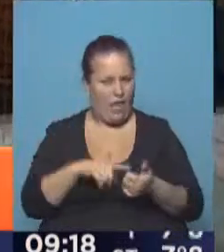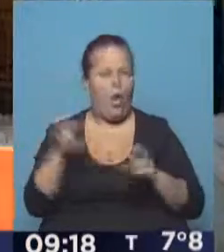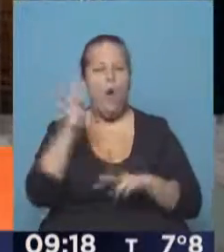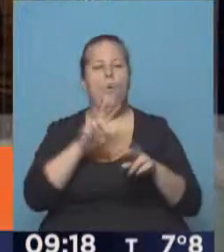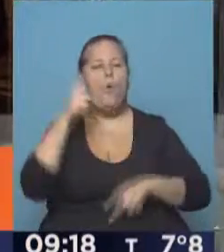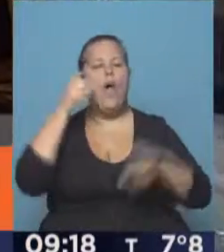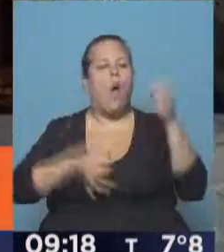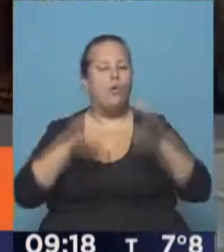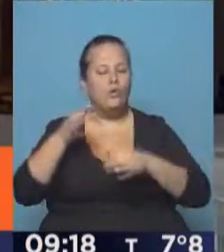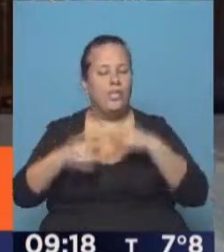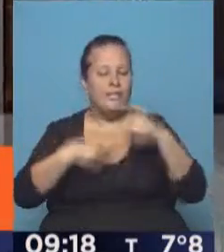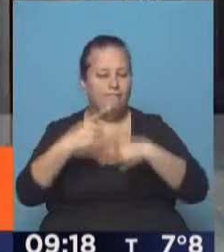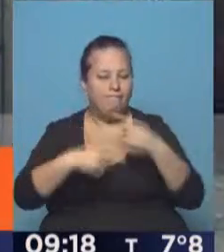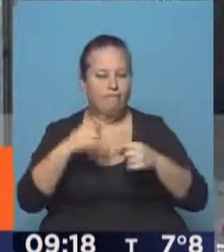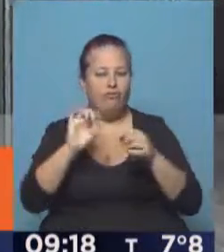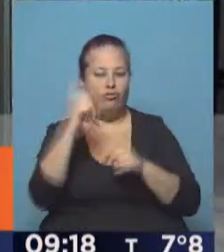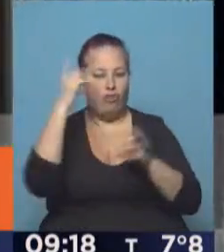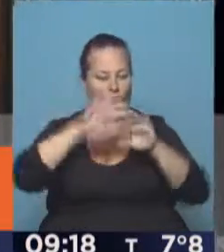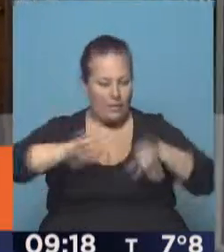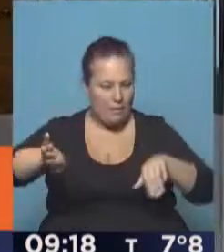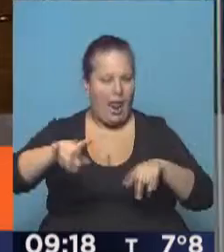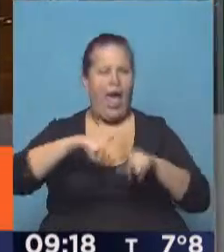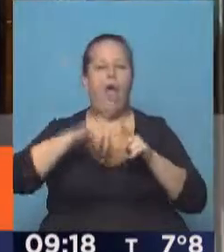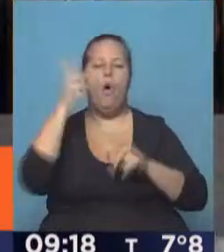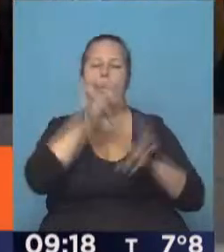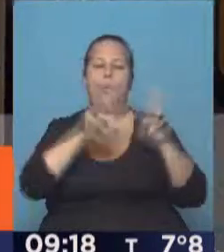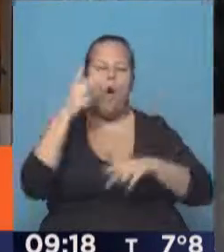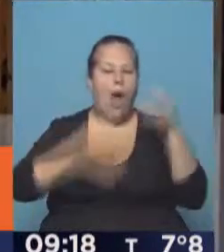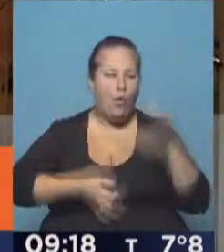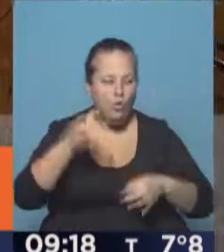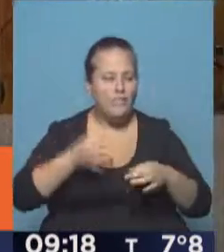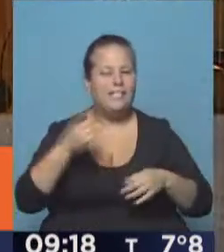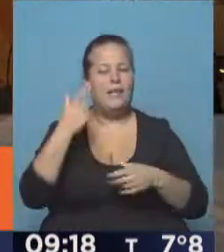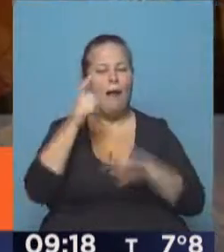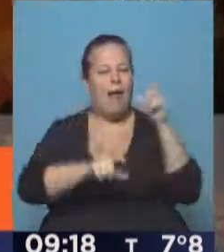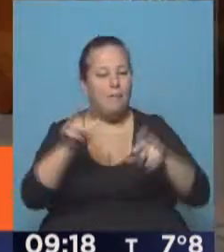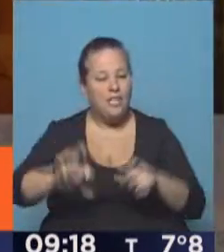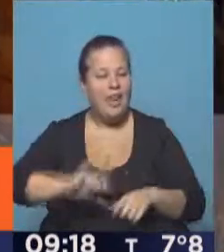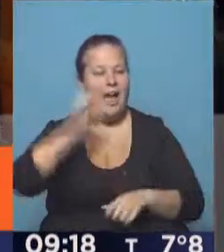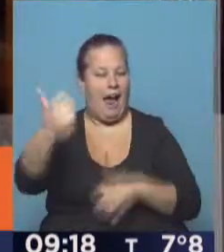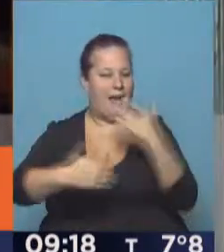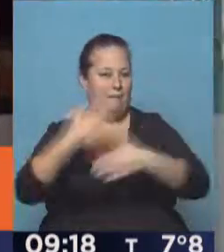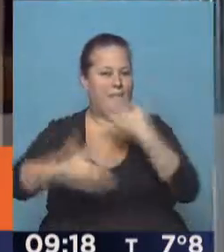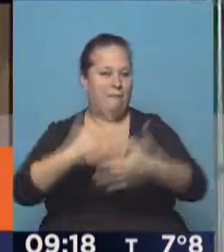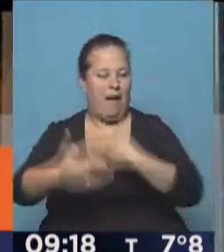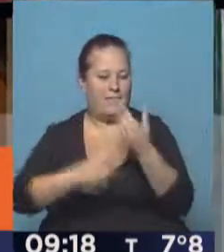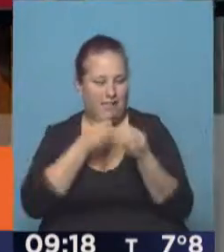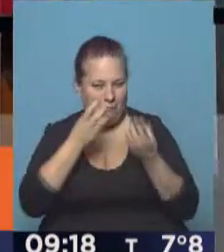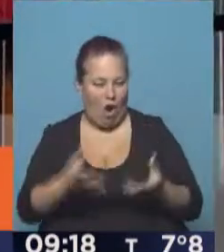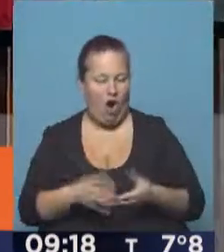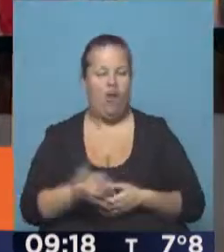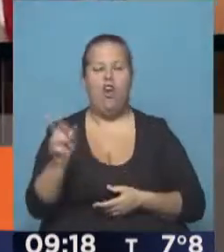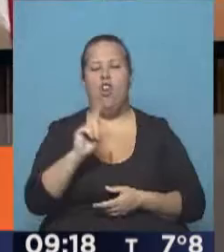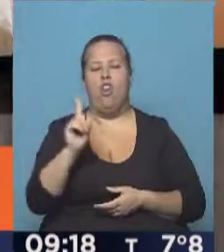que la justicia proceda con independencia, conseguir que la justicia social gane cada vez más desarrollo y